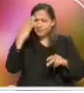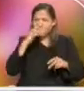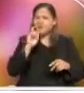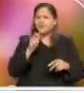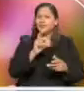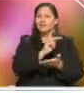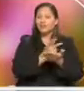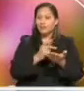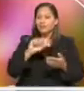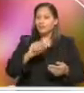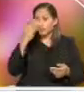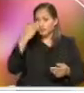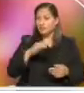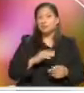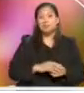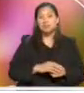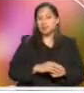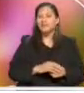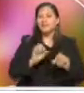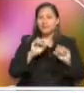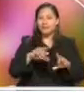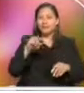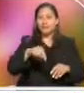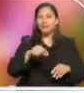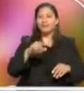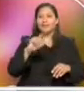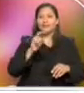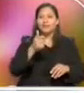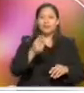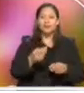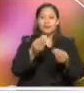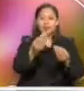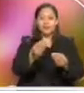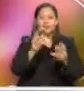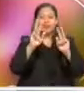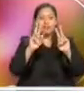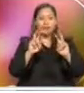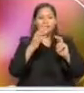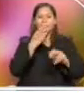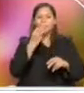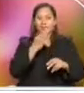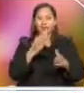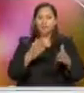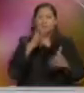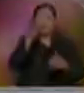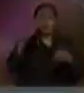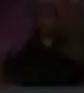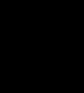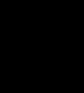tratar el programa el día de hoy? Ni idea, Pues dímelo. te dejo aquí porque nos van a dar un pequeño adelanto de este delicioso Órale, recorrido. buenísimo. Muy bien.